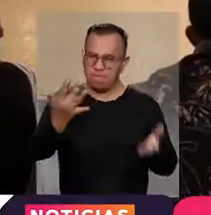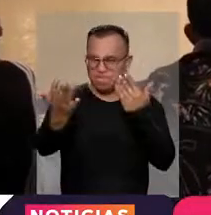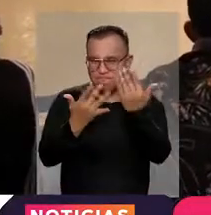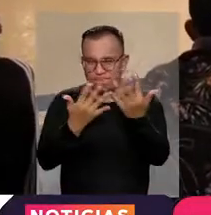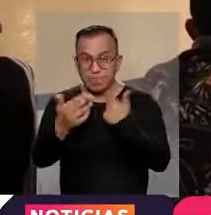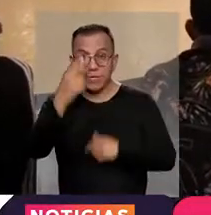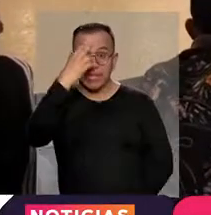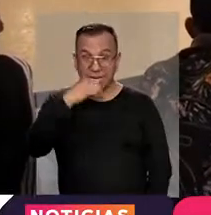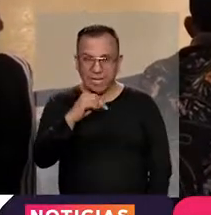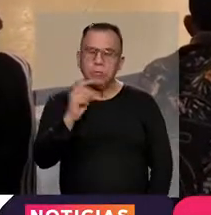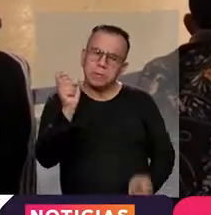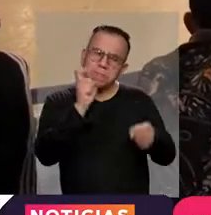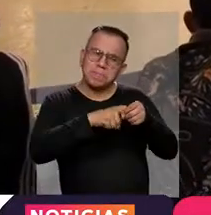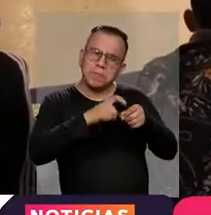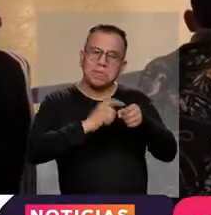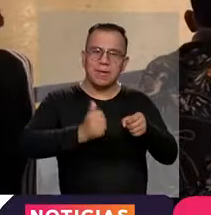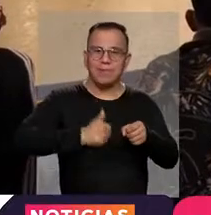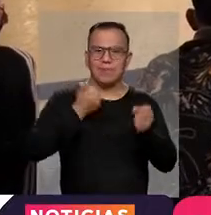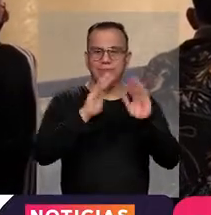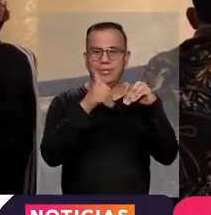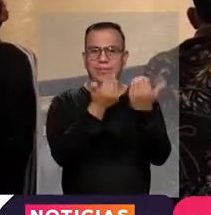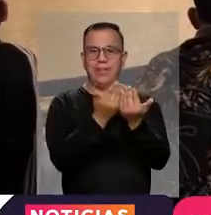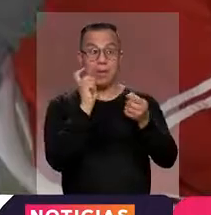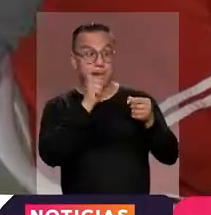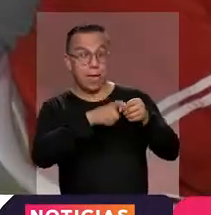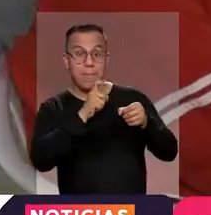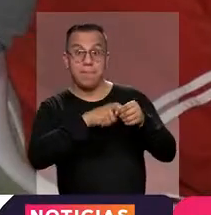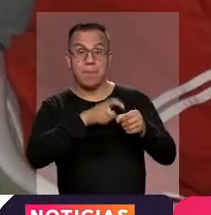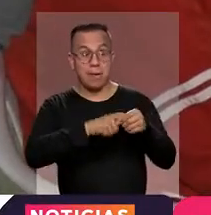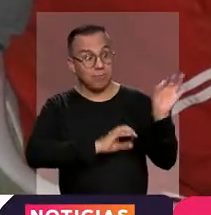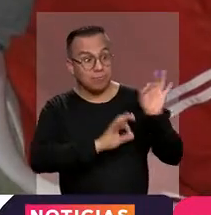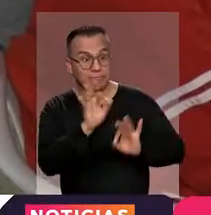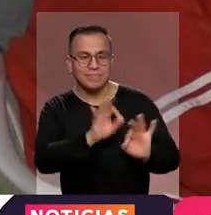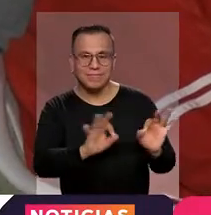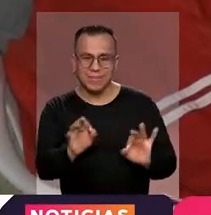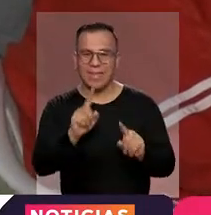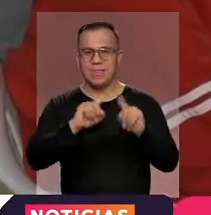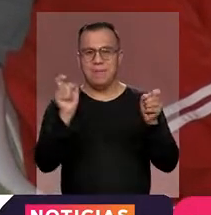con sus hijos y puedan aprovechar esta oportunidad para adelantar